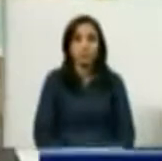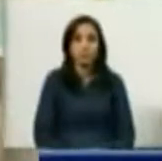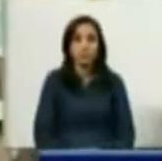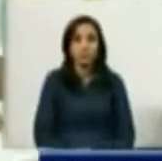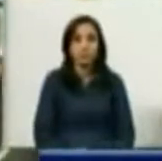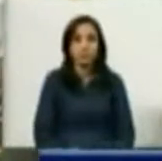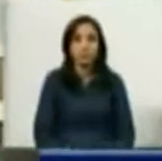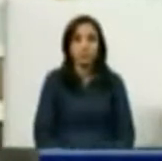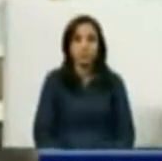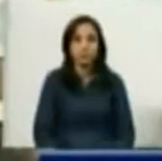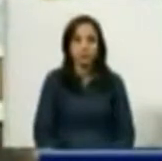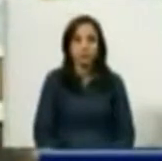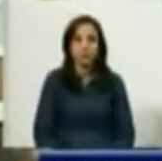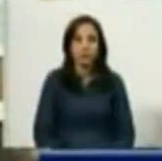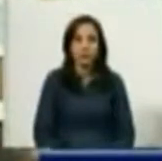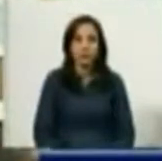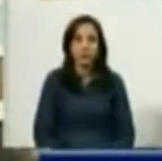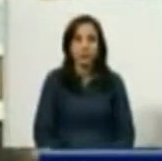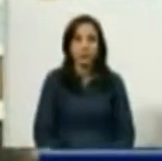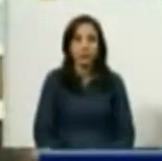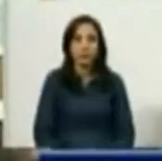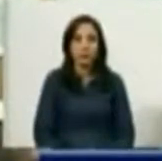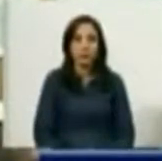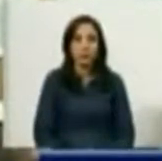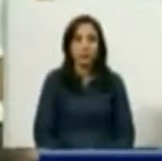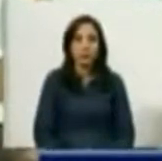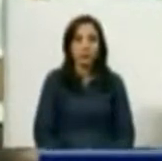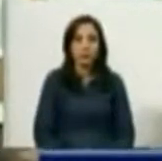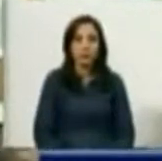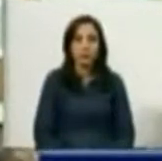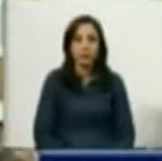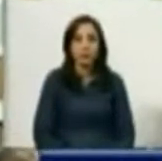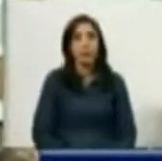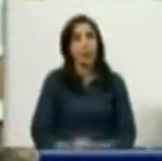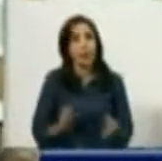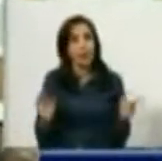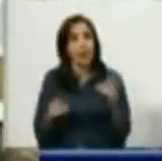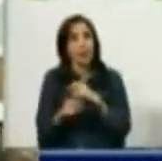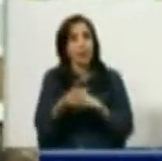rolo de Becerra Becerra